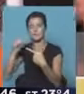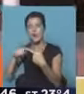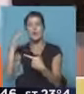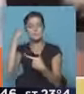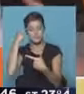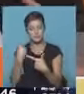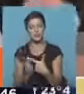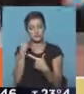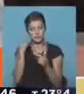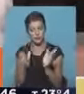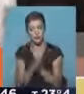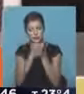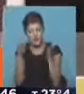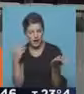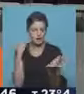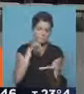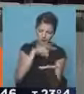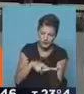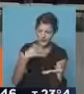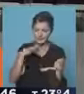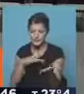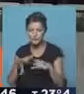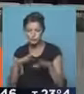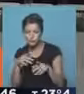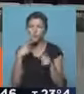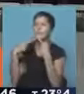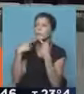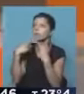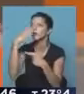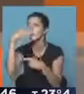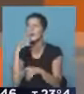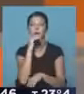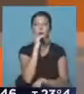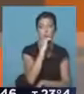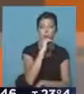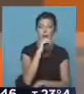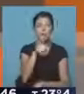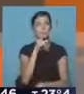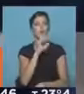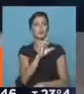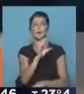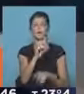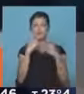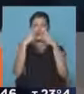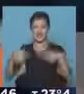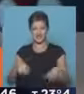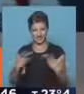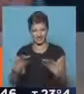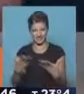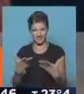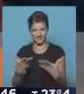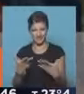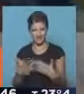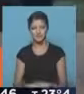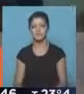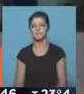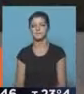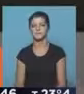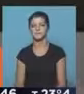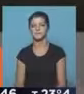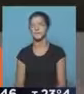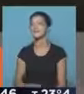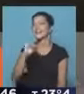leerlos para entender lo que pasa y hacer consultas atrás diciendo bueno vamos para allá como como ves eso sí uno uno piensa digamos